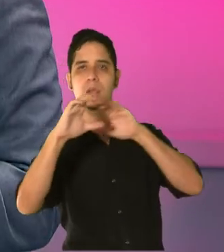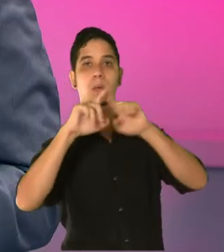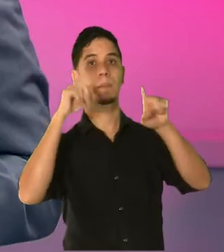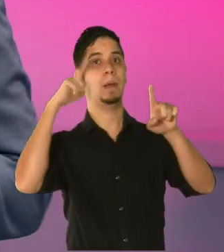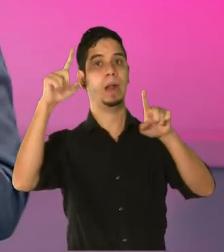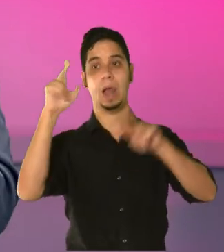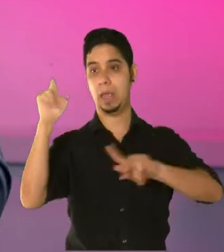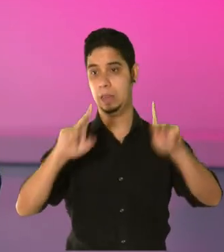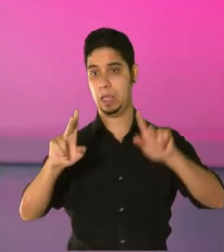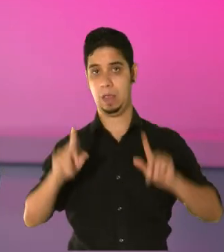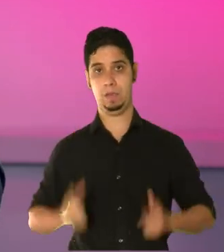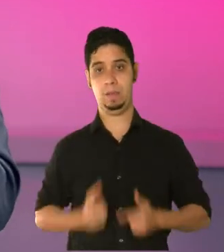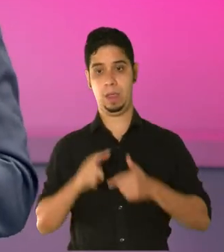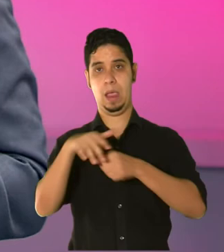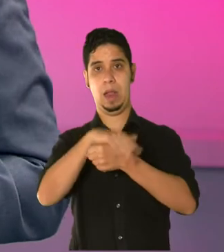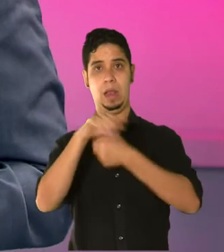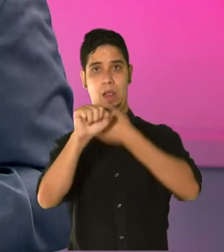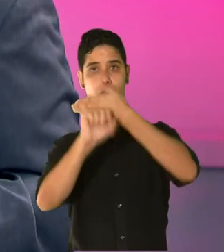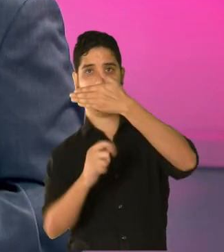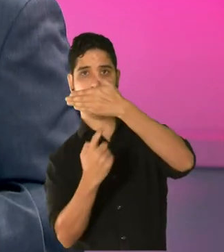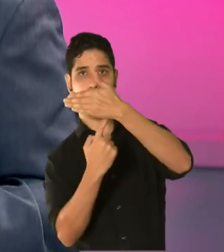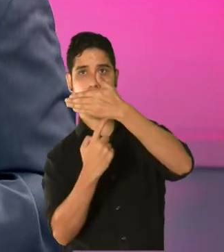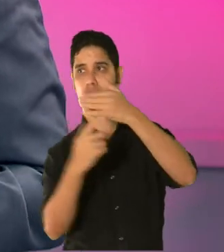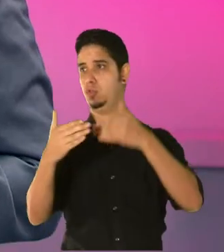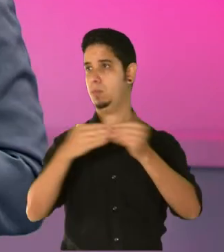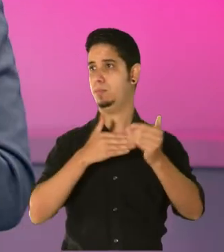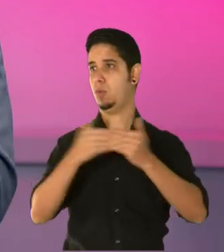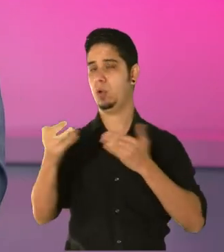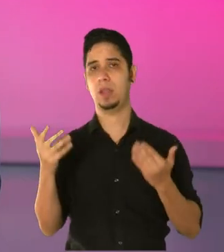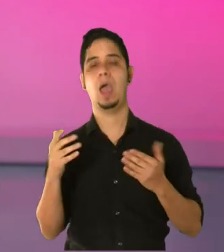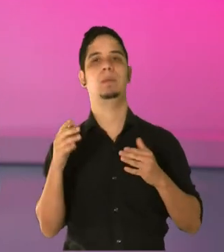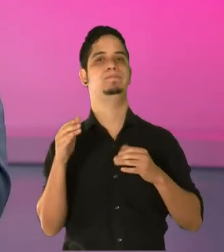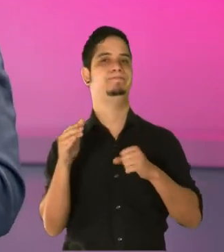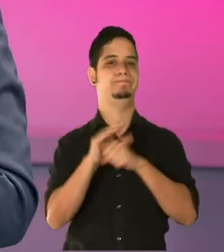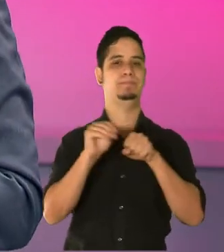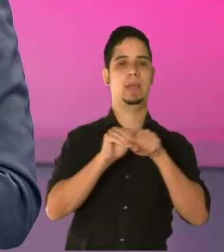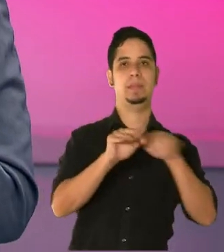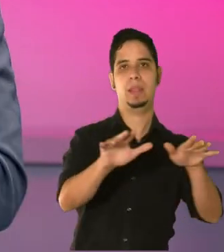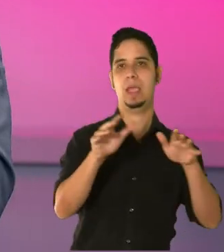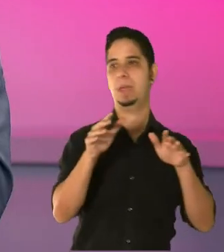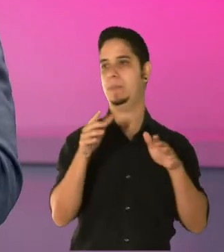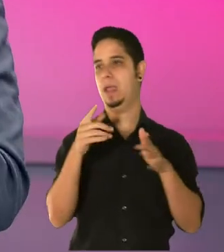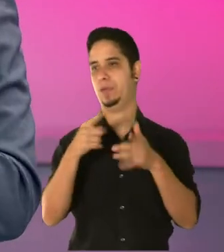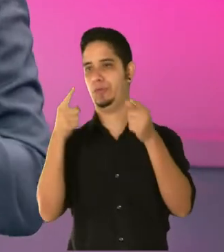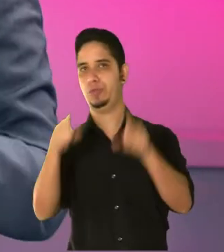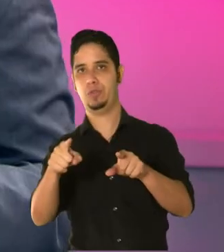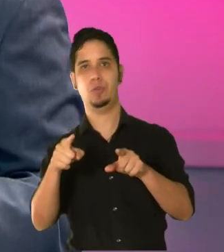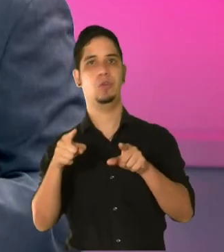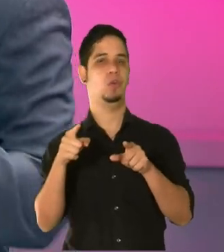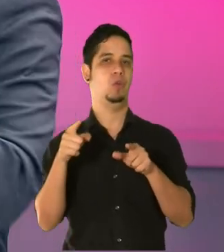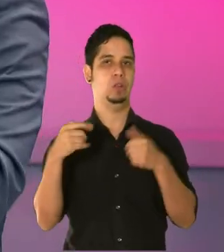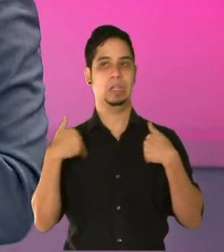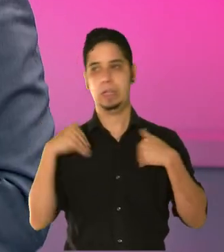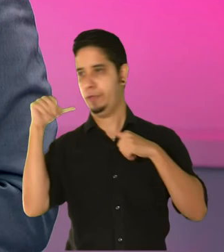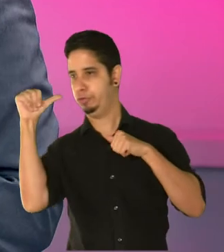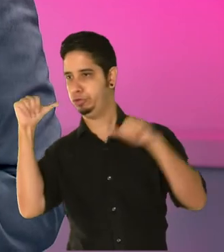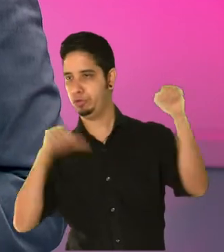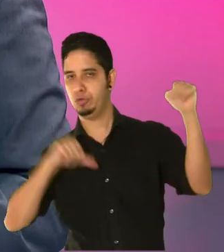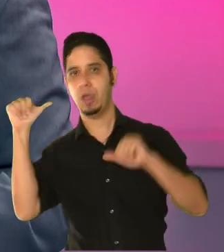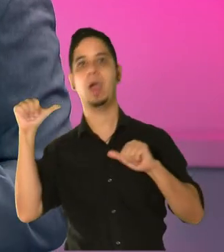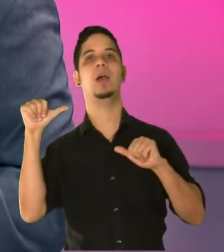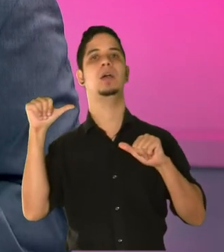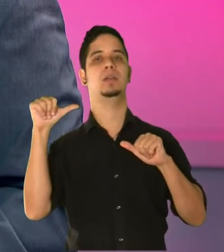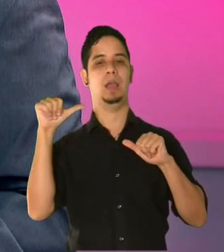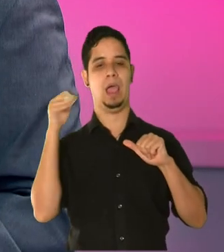región sur ya sea por la pandemia por los sismos si todavía tiene dudas sobre lo que ocurrió con mar ya no se ha podido levantar ahí tienen un